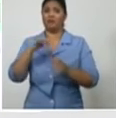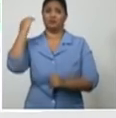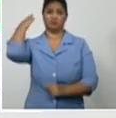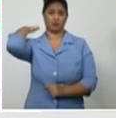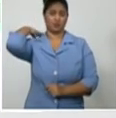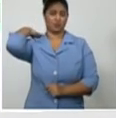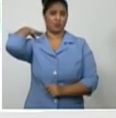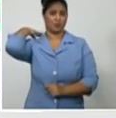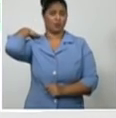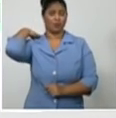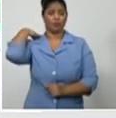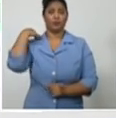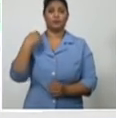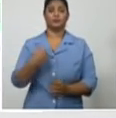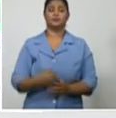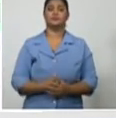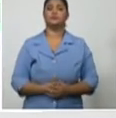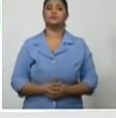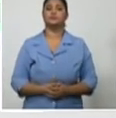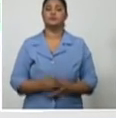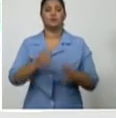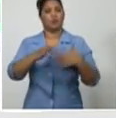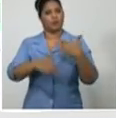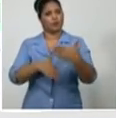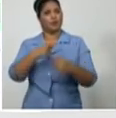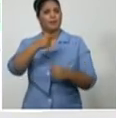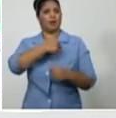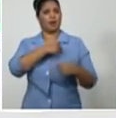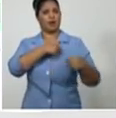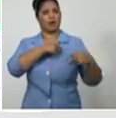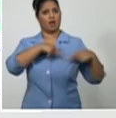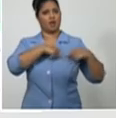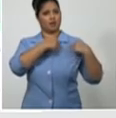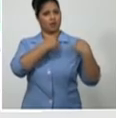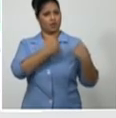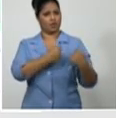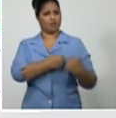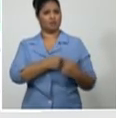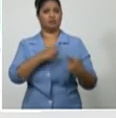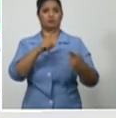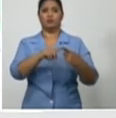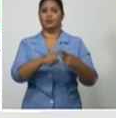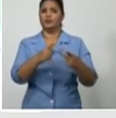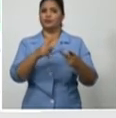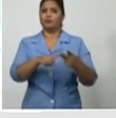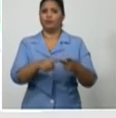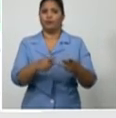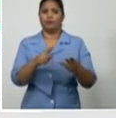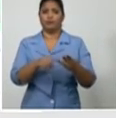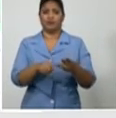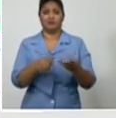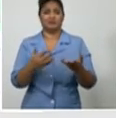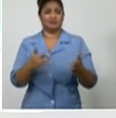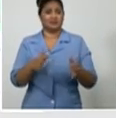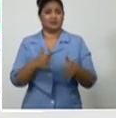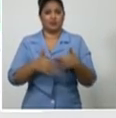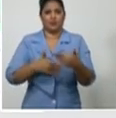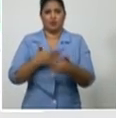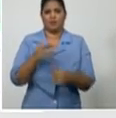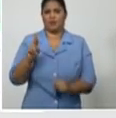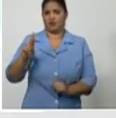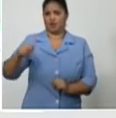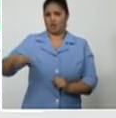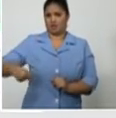insuficiencia cardíaca, un aneurisma de la aorta y una enfermedad renal crónica,